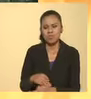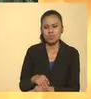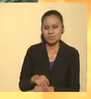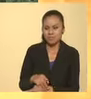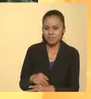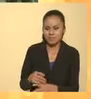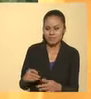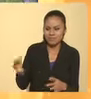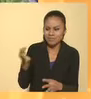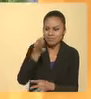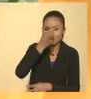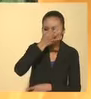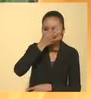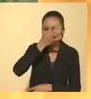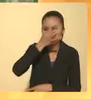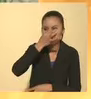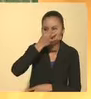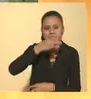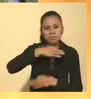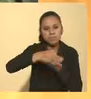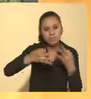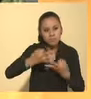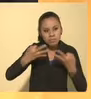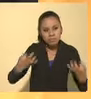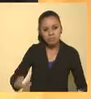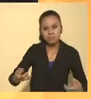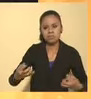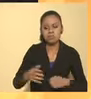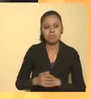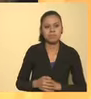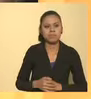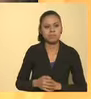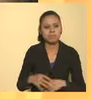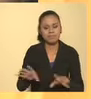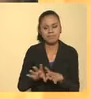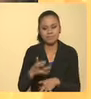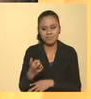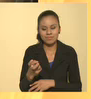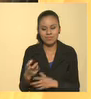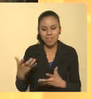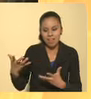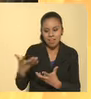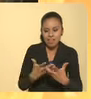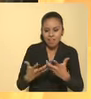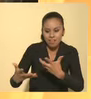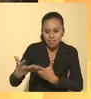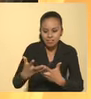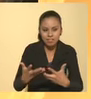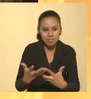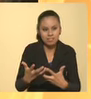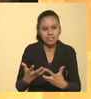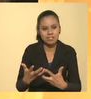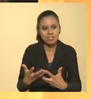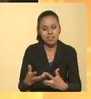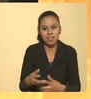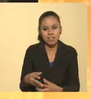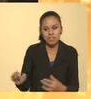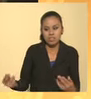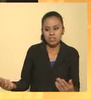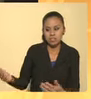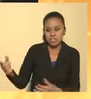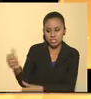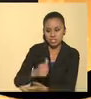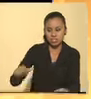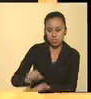del acercarnos a la tierra, a la naturaleza y todo eso, como que es integrar todo nuestro ambiente, en lugar de en la ciudad, en